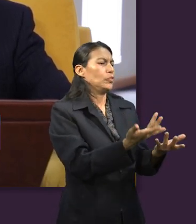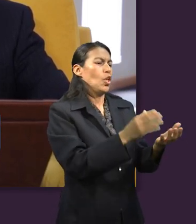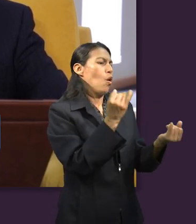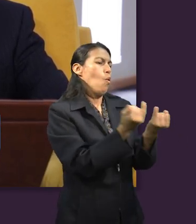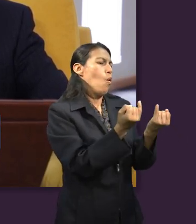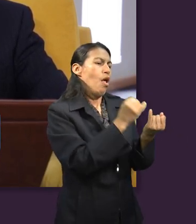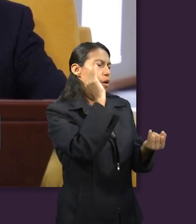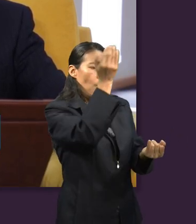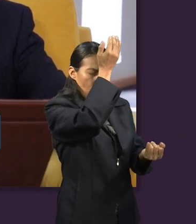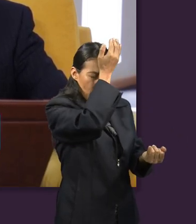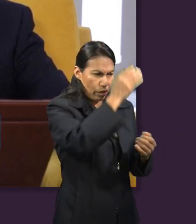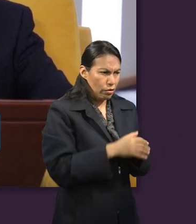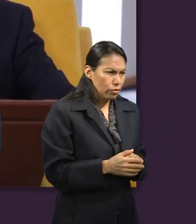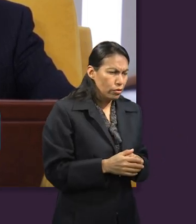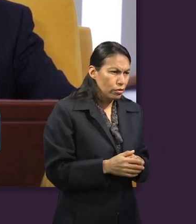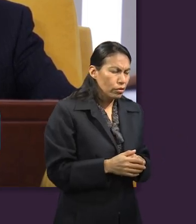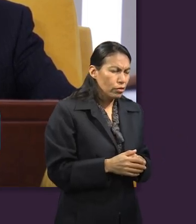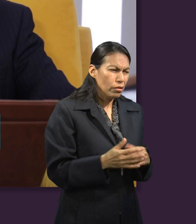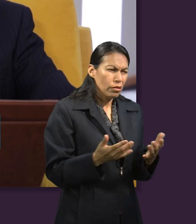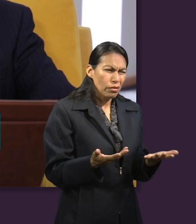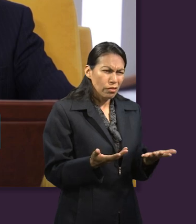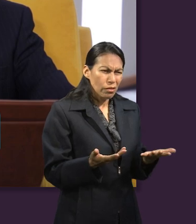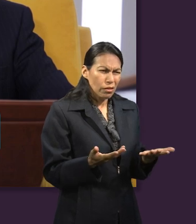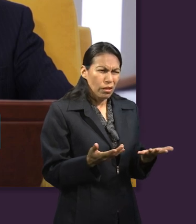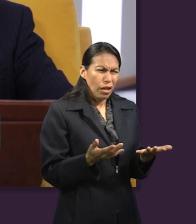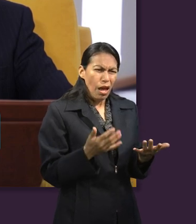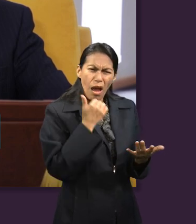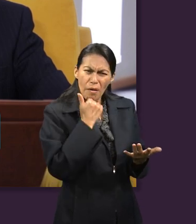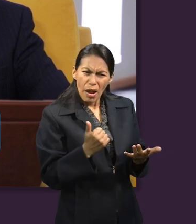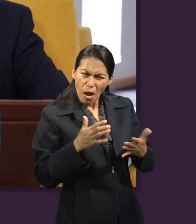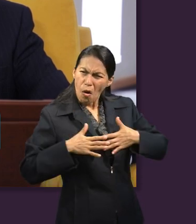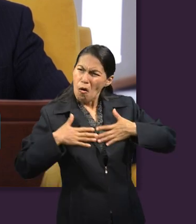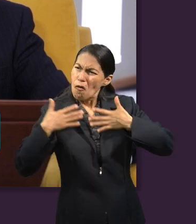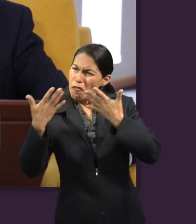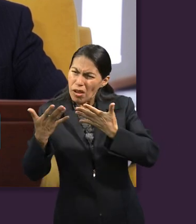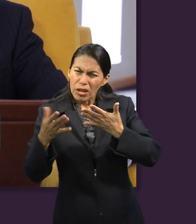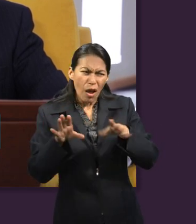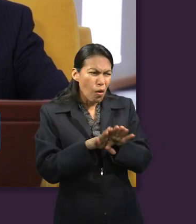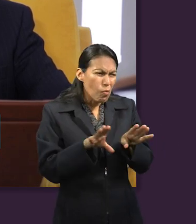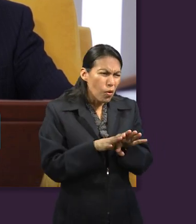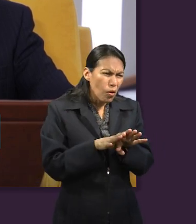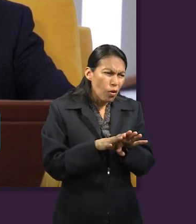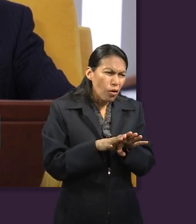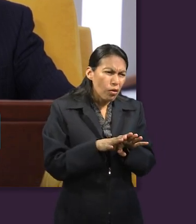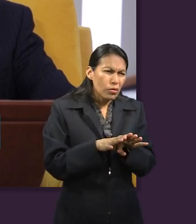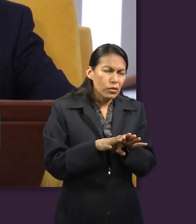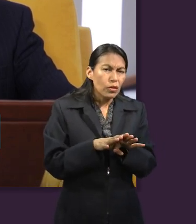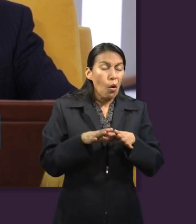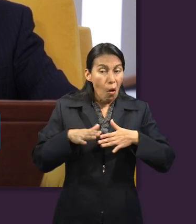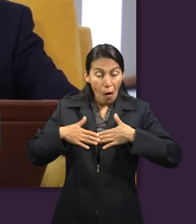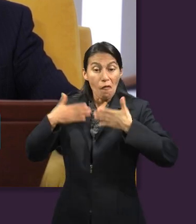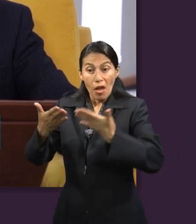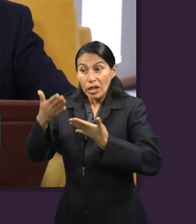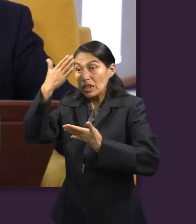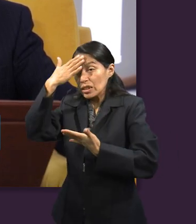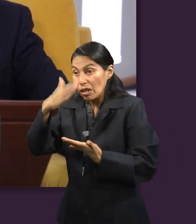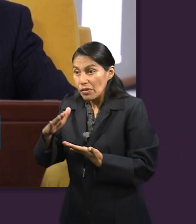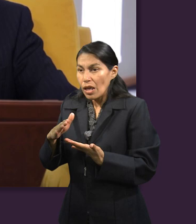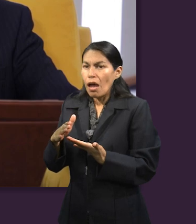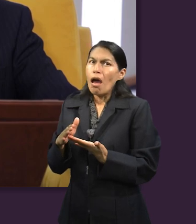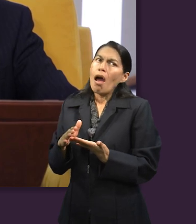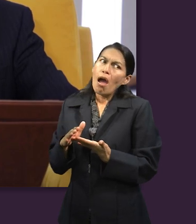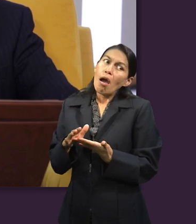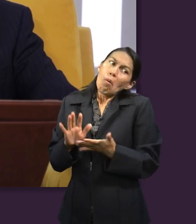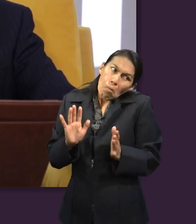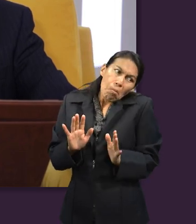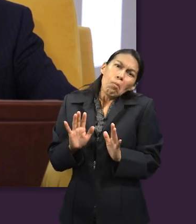tenido abraham como para que digas bueno señor si tú me pides que yo te dé a mi hijo y tú me dices que yo haga esto yo lo voy a hacer